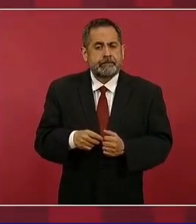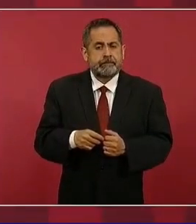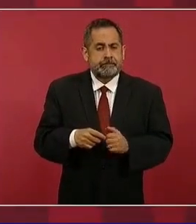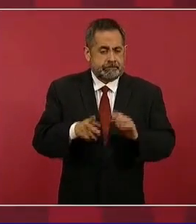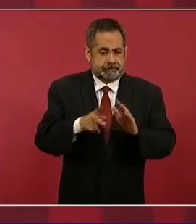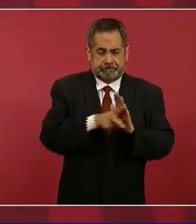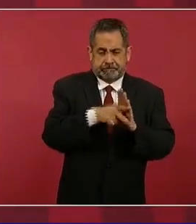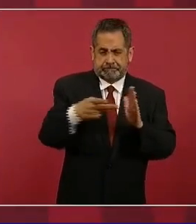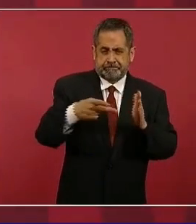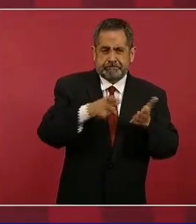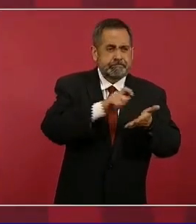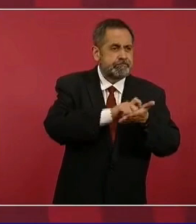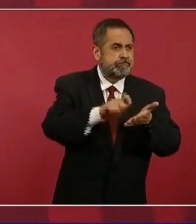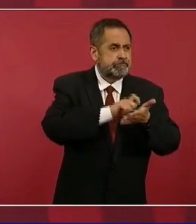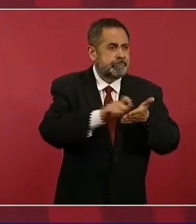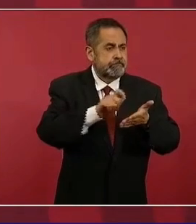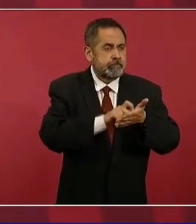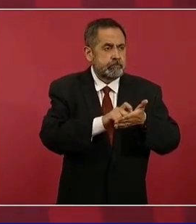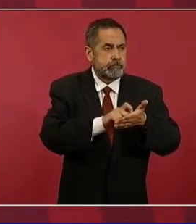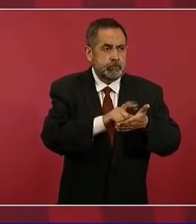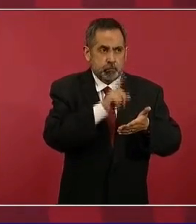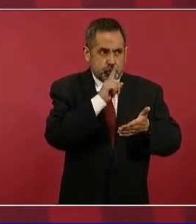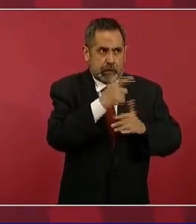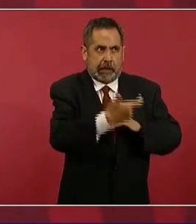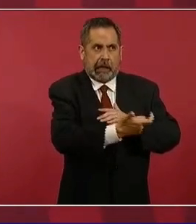trafica, negocia